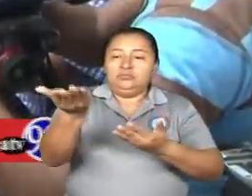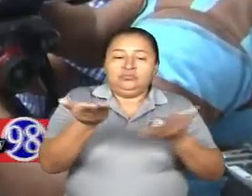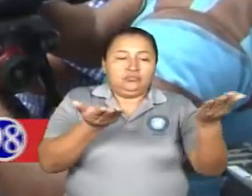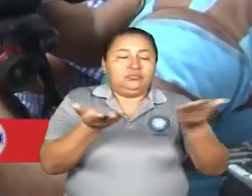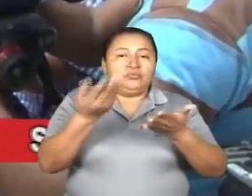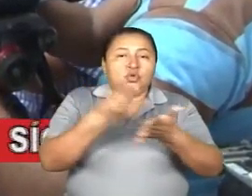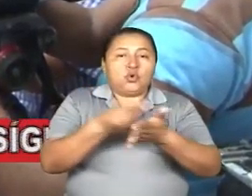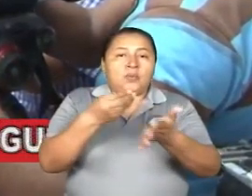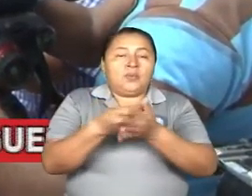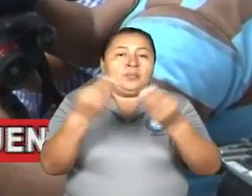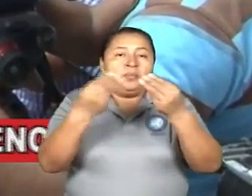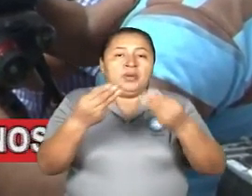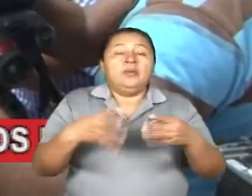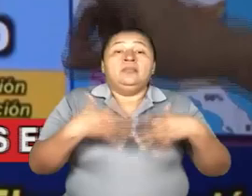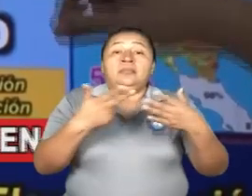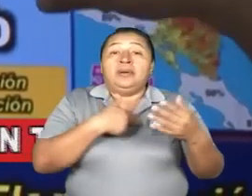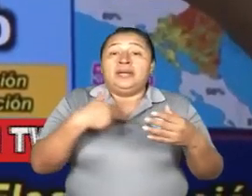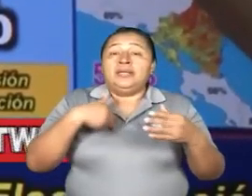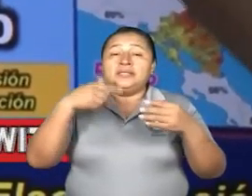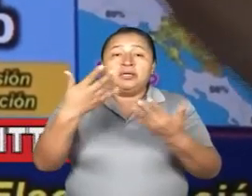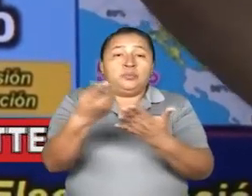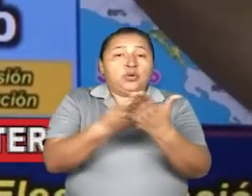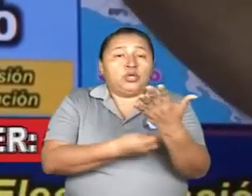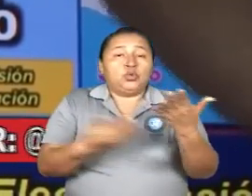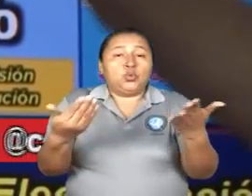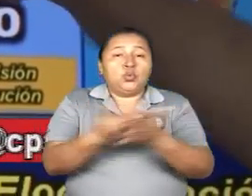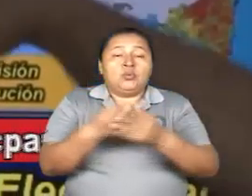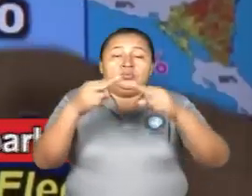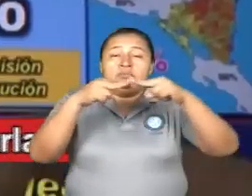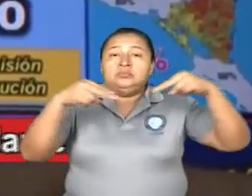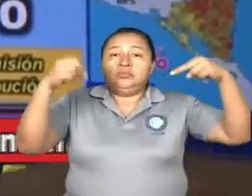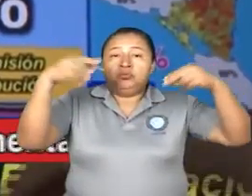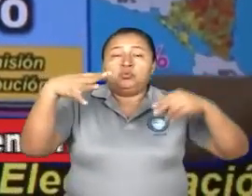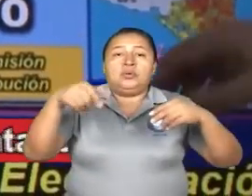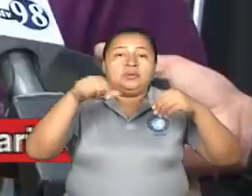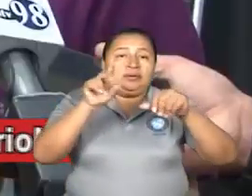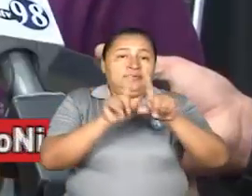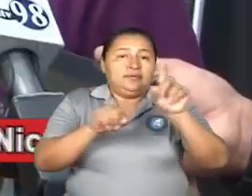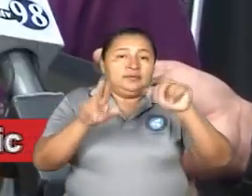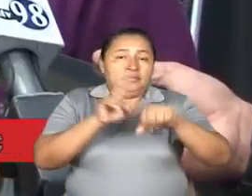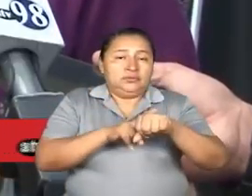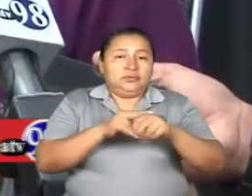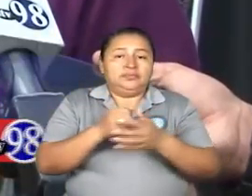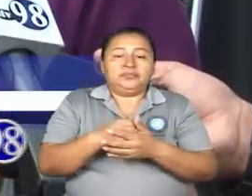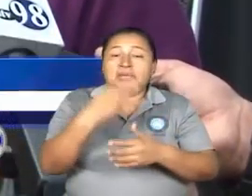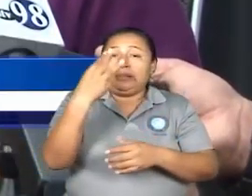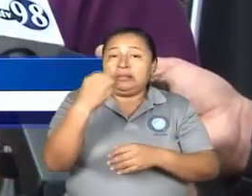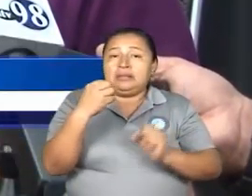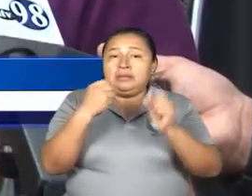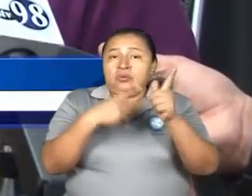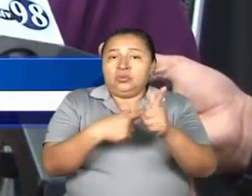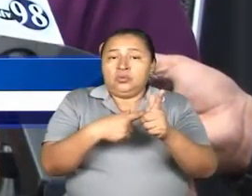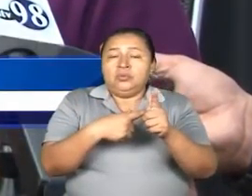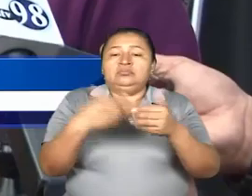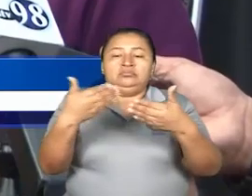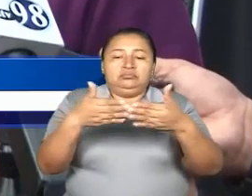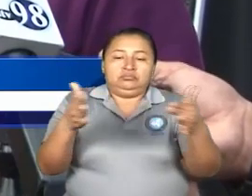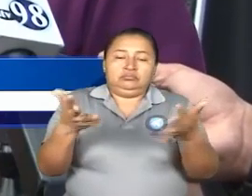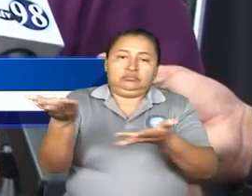compra de materiales para la realización de proyectos de electrificación a nivel nacional. El 30 de octubre estamos